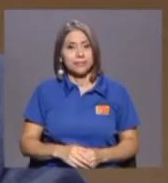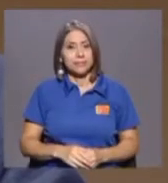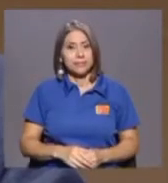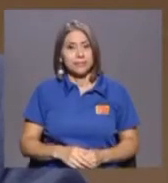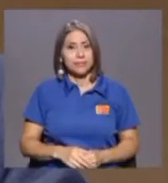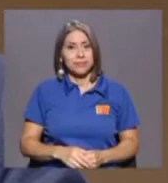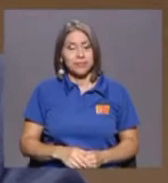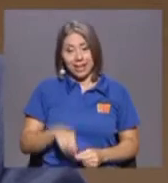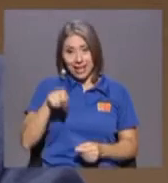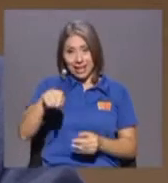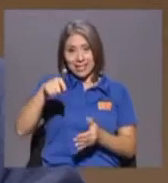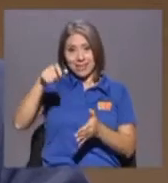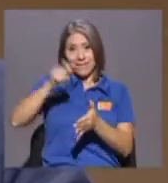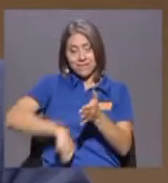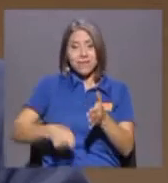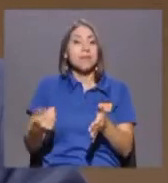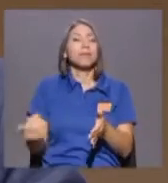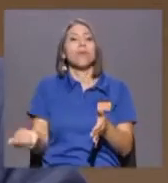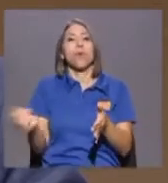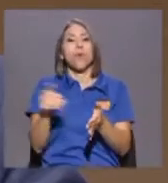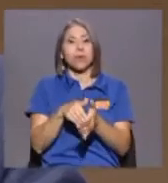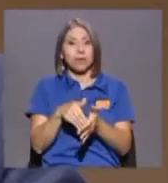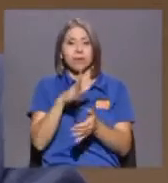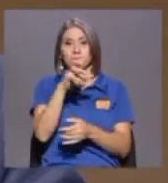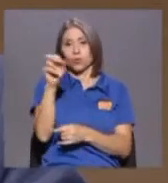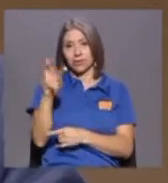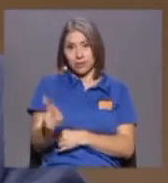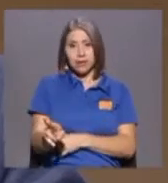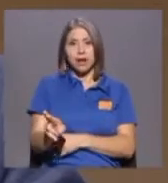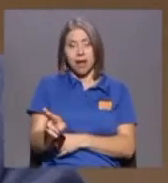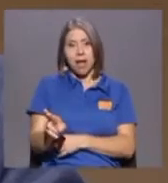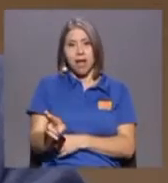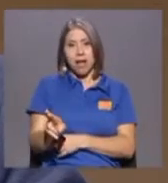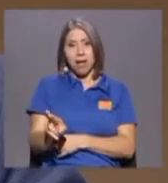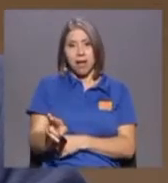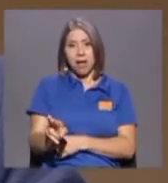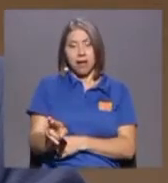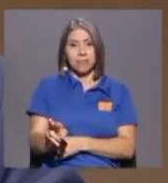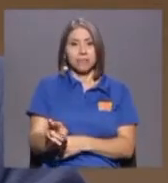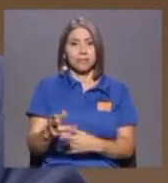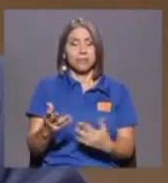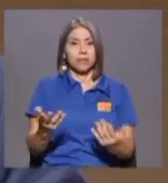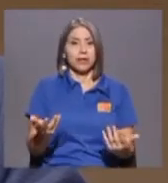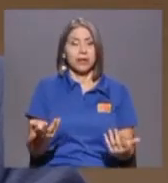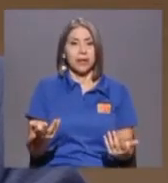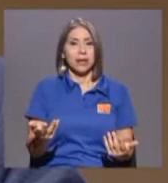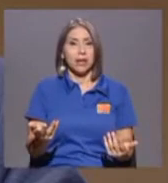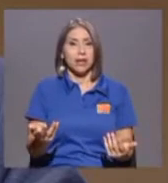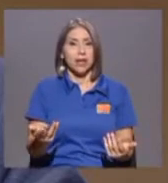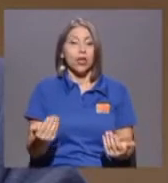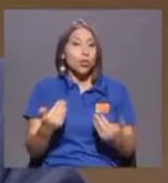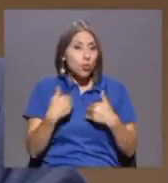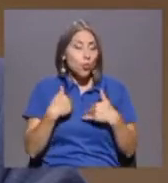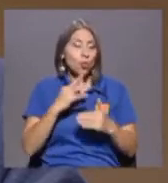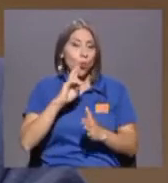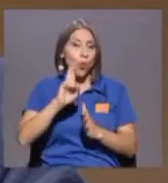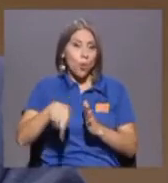Firma en la que, de nuevo, Costa Rica, de muchas formas, tuvo un